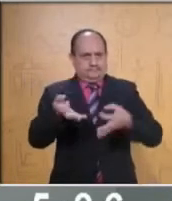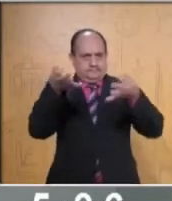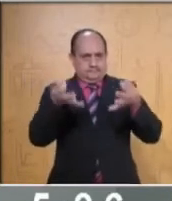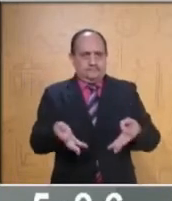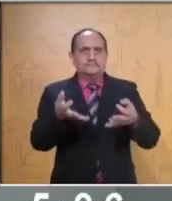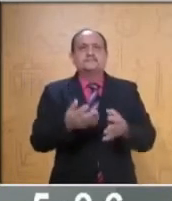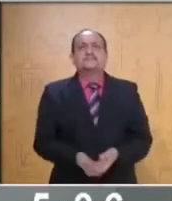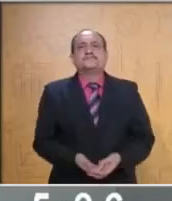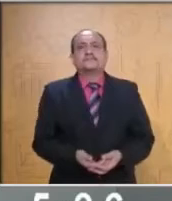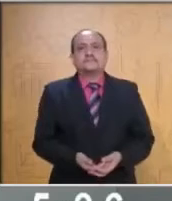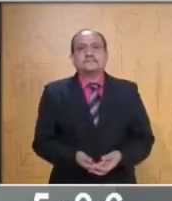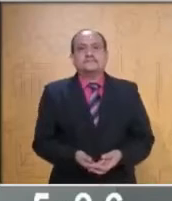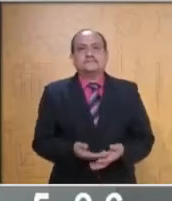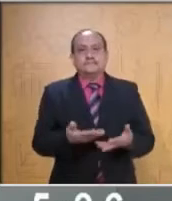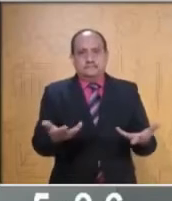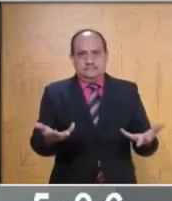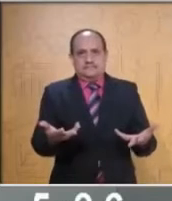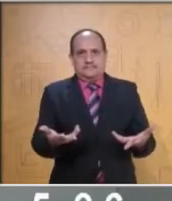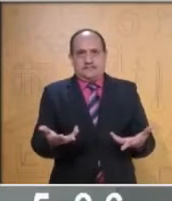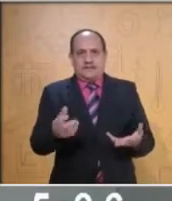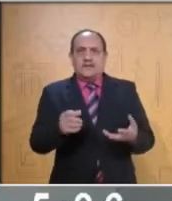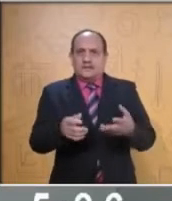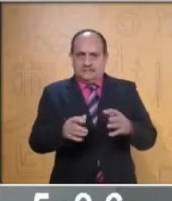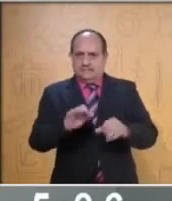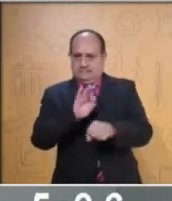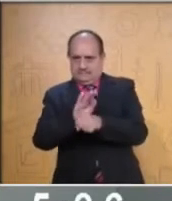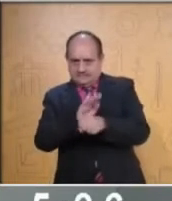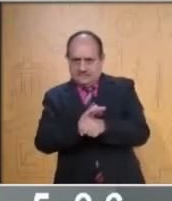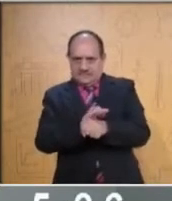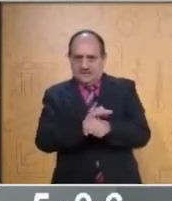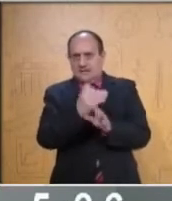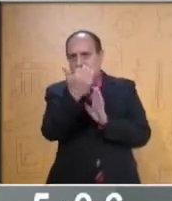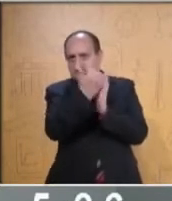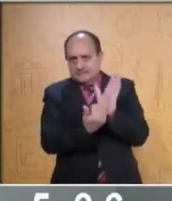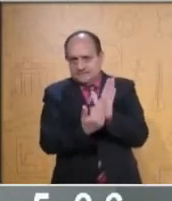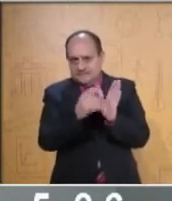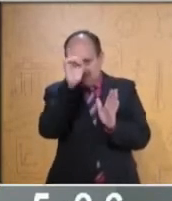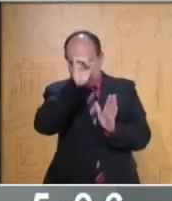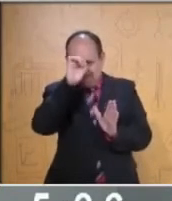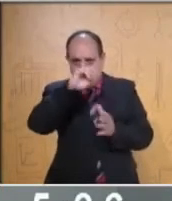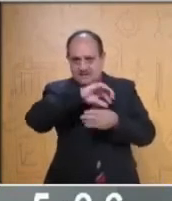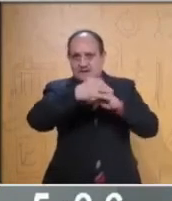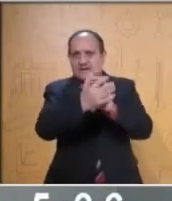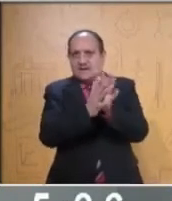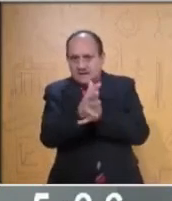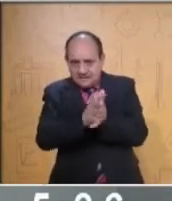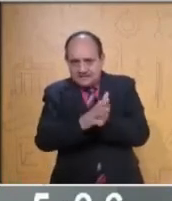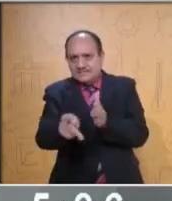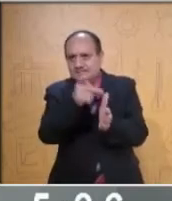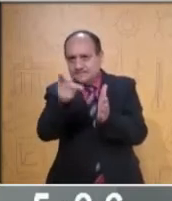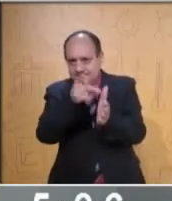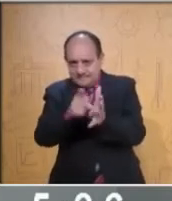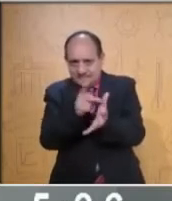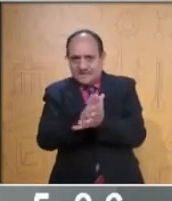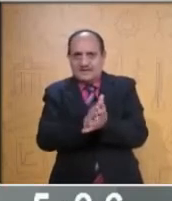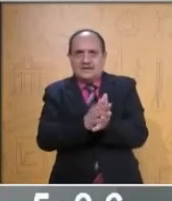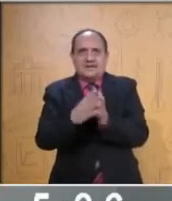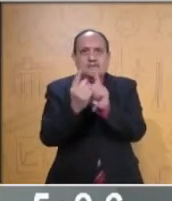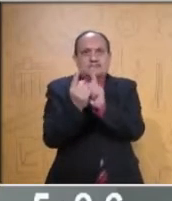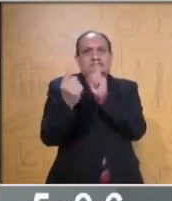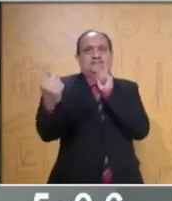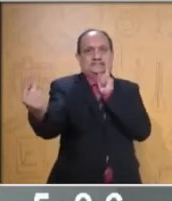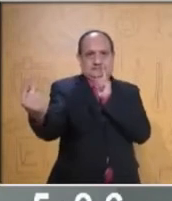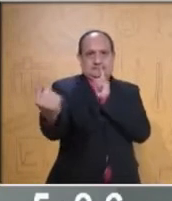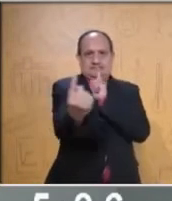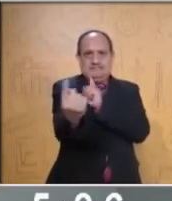distantes. Entonces, pues las mismas medidas de lavarnos las manos constantemente, de guardar nuestra sana